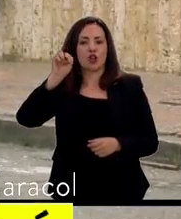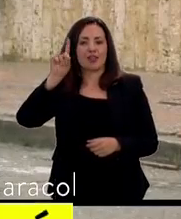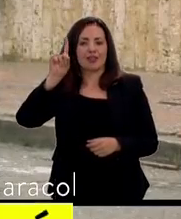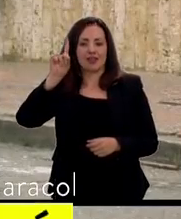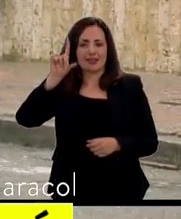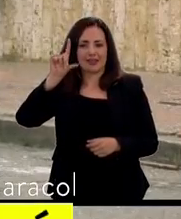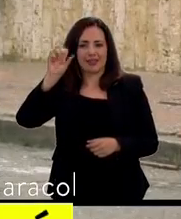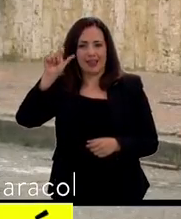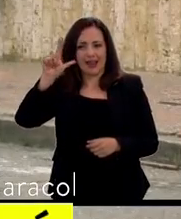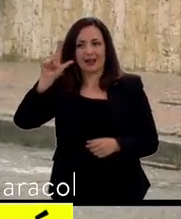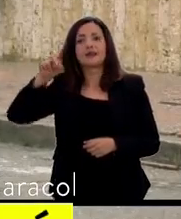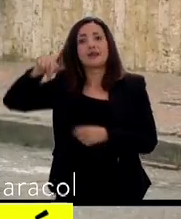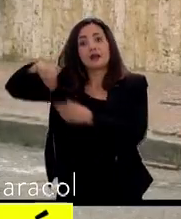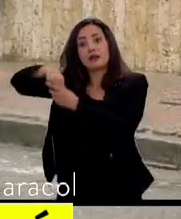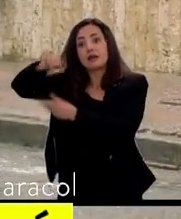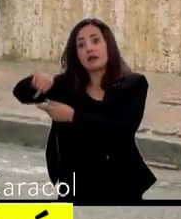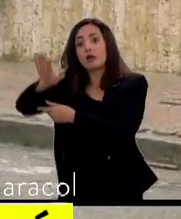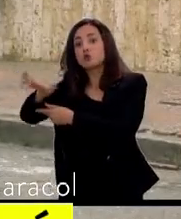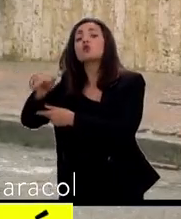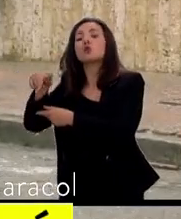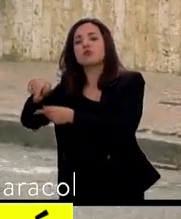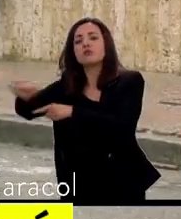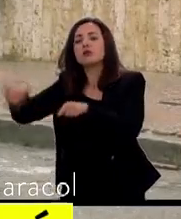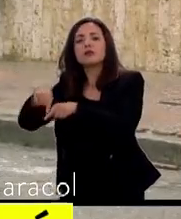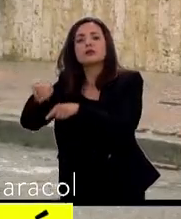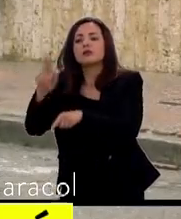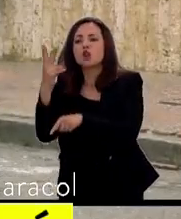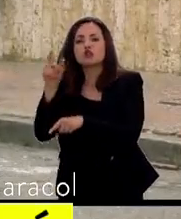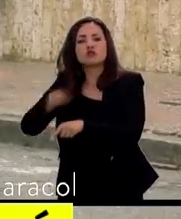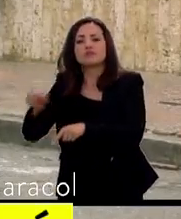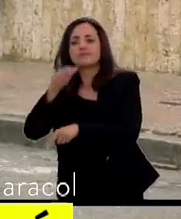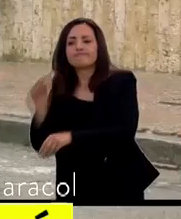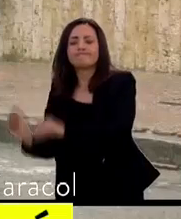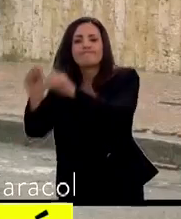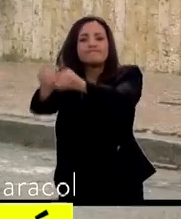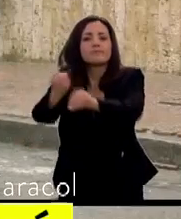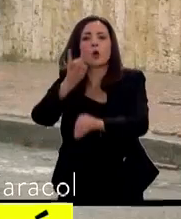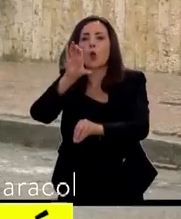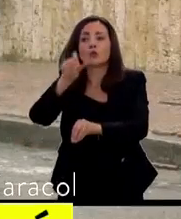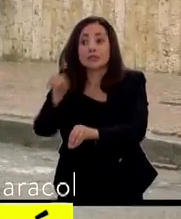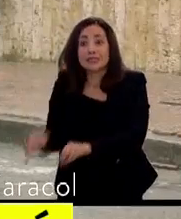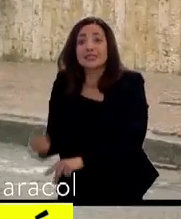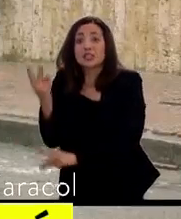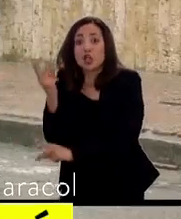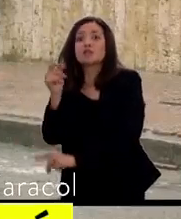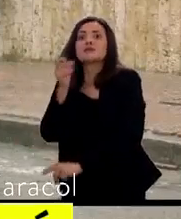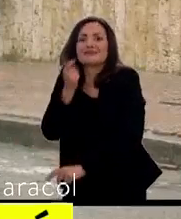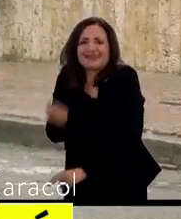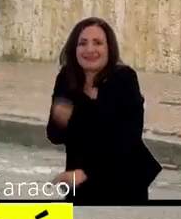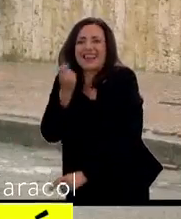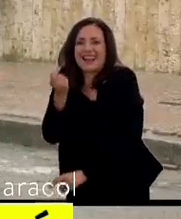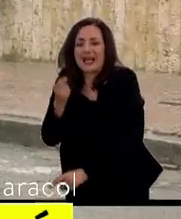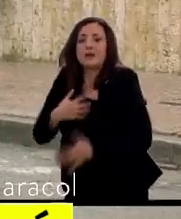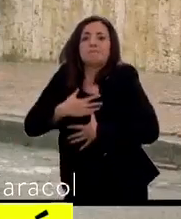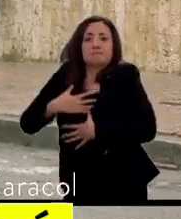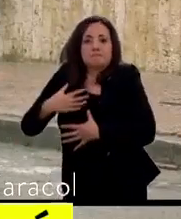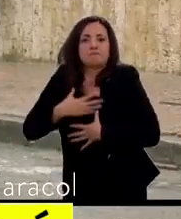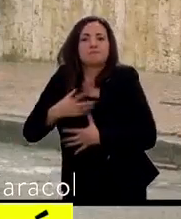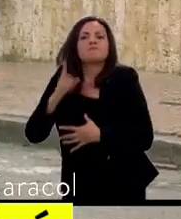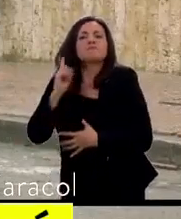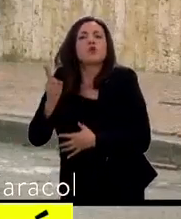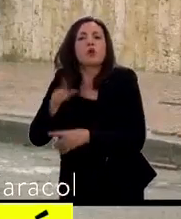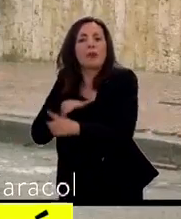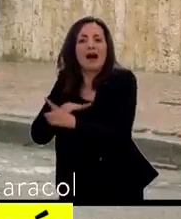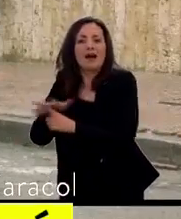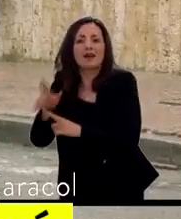podido ser trasladados a unidades de cuidados intensivos. Ellos tienen serias afectaciones respiratorias y, afortunadamente, por el